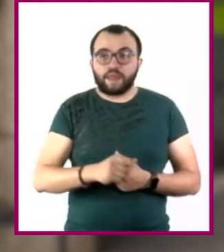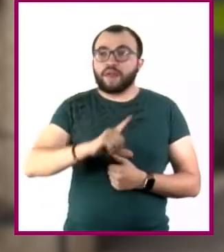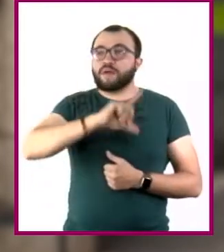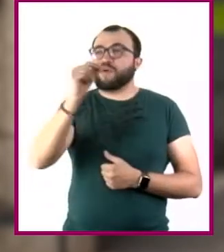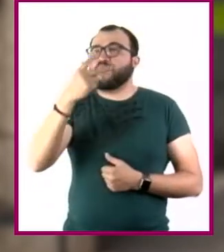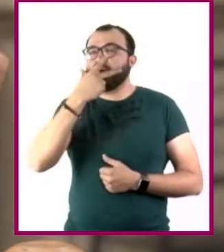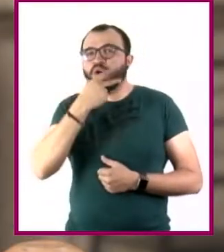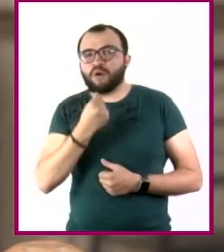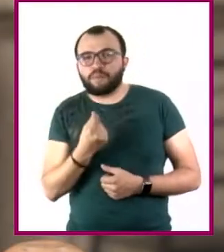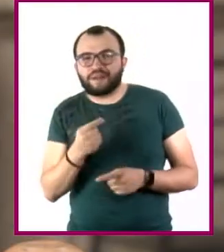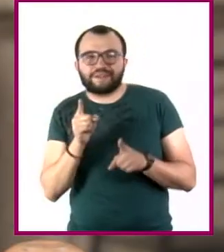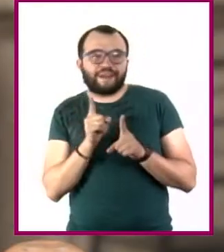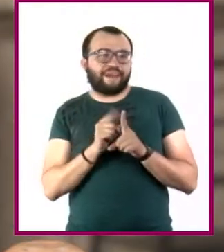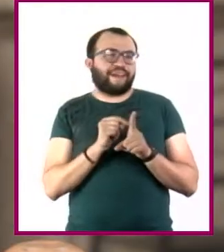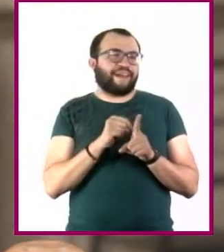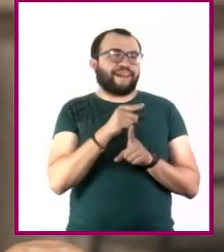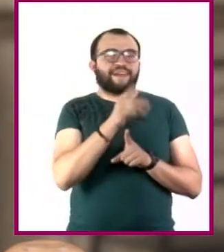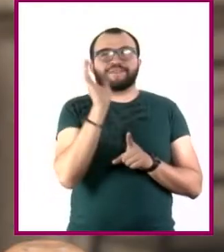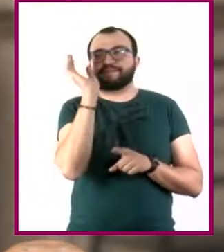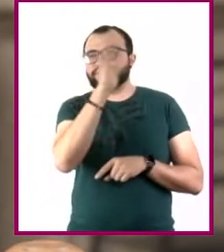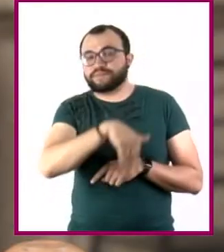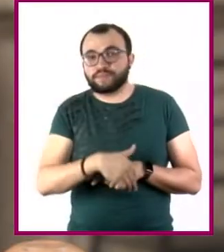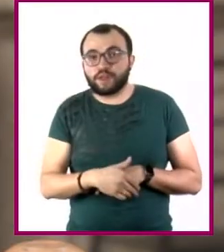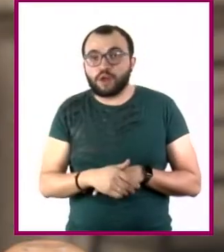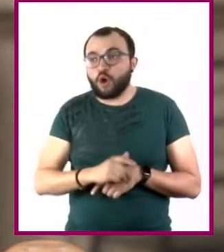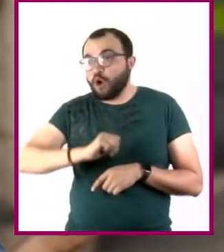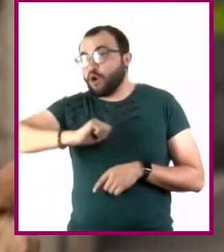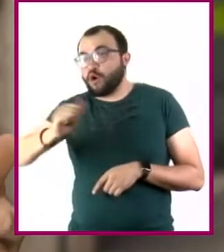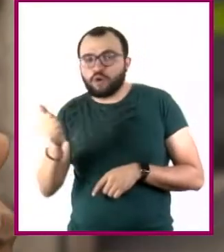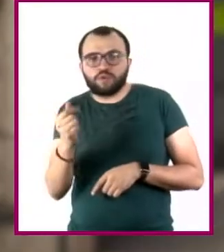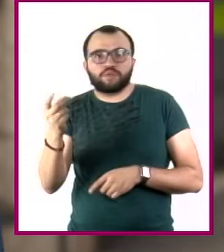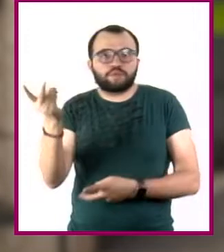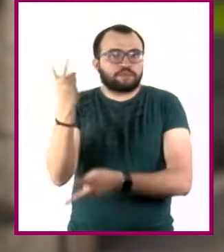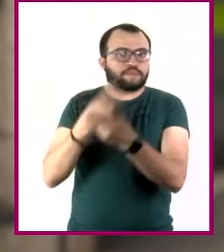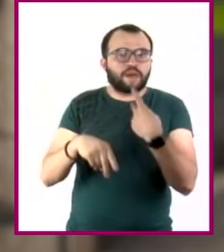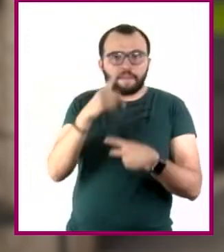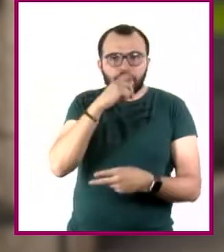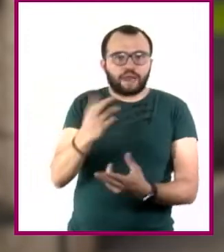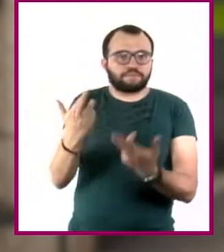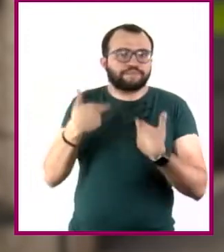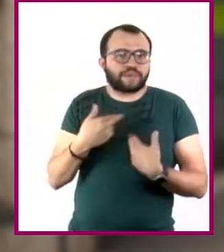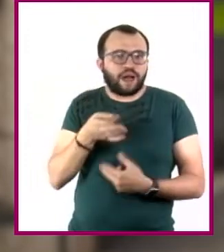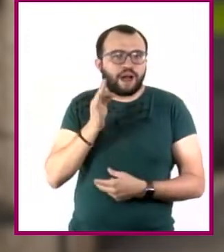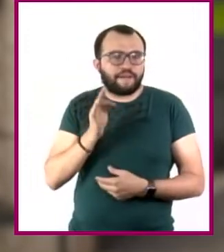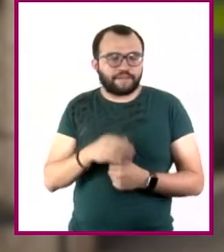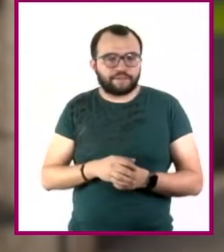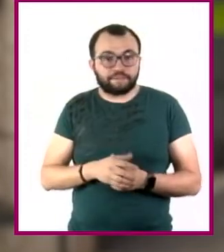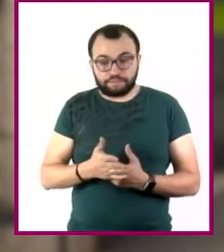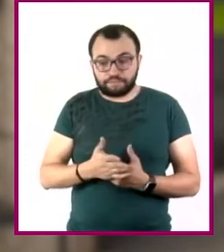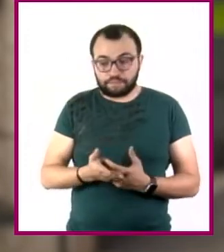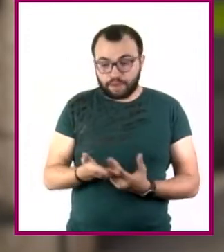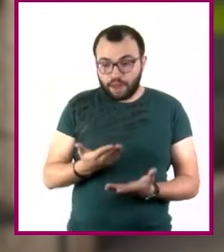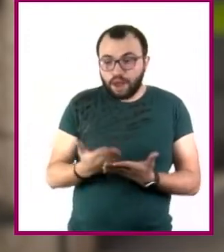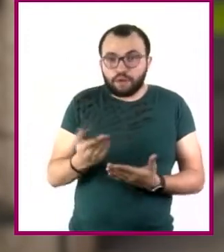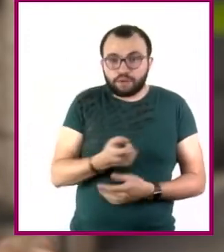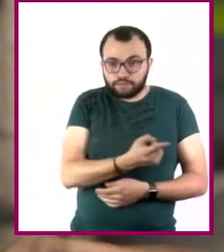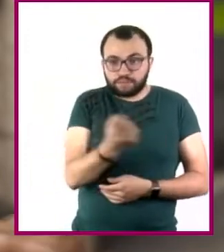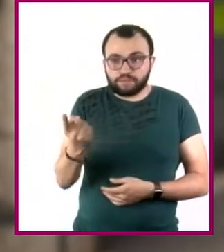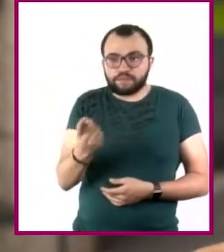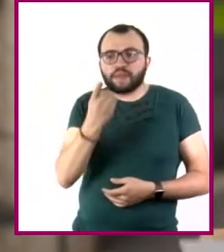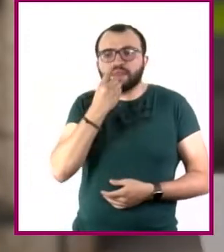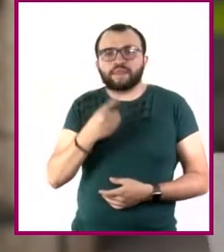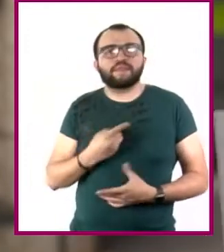café. Pero bueno, adelante. ¿Cuál es ese argumento que traes por